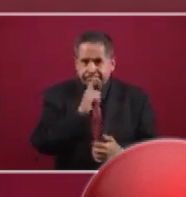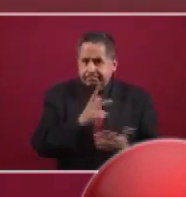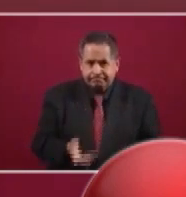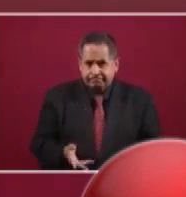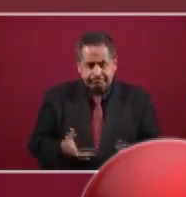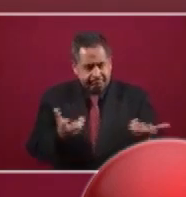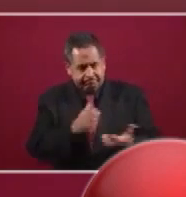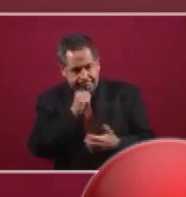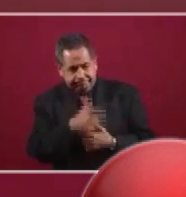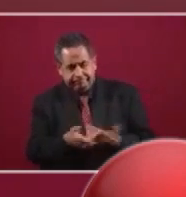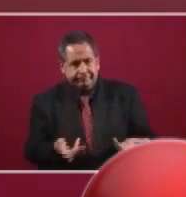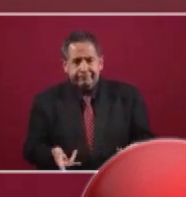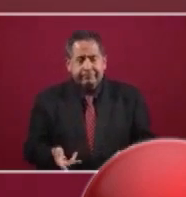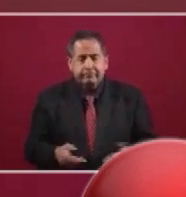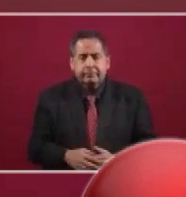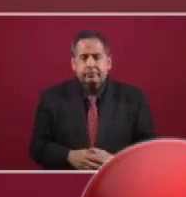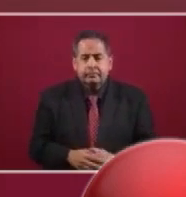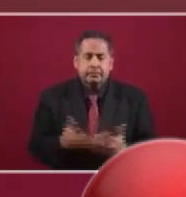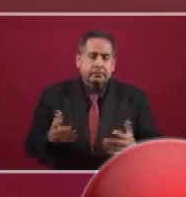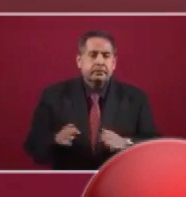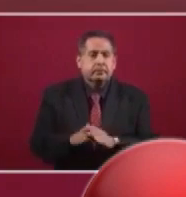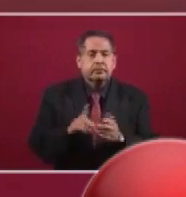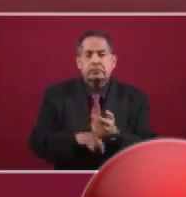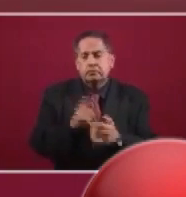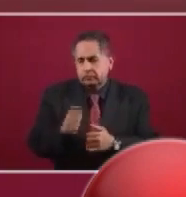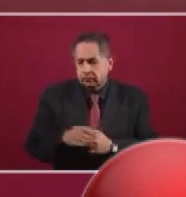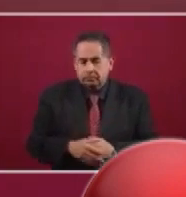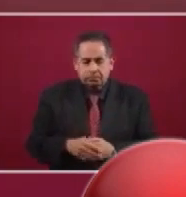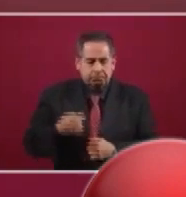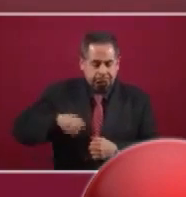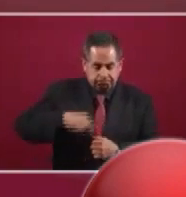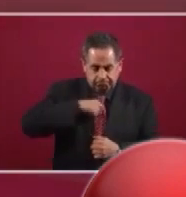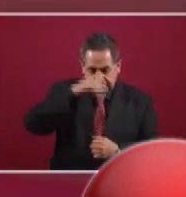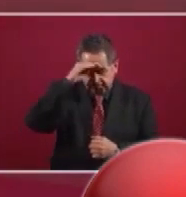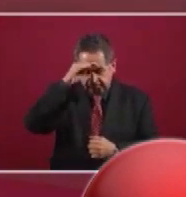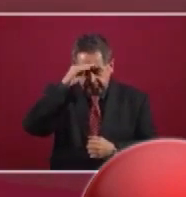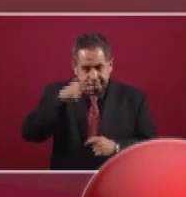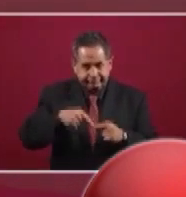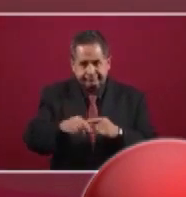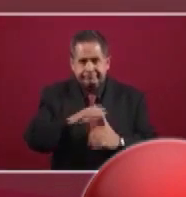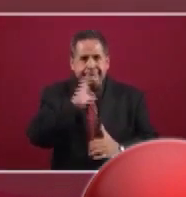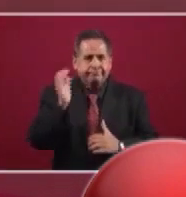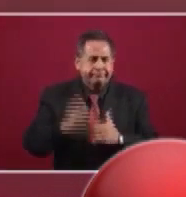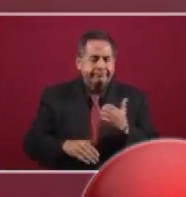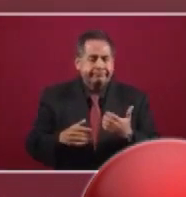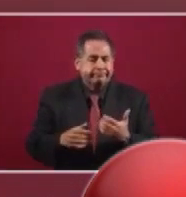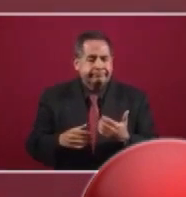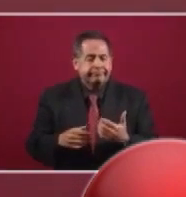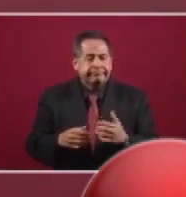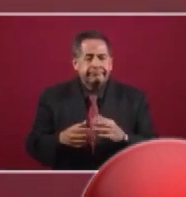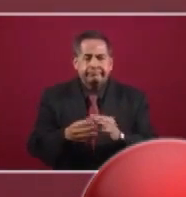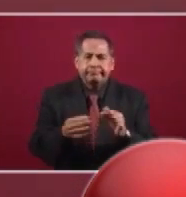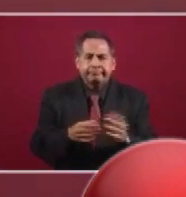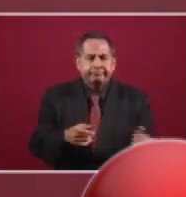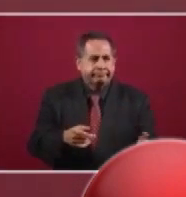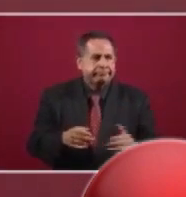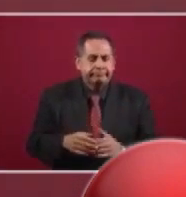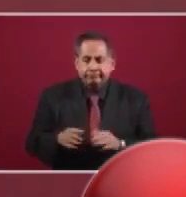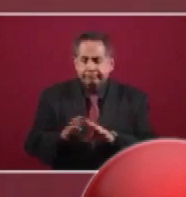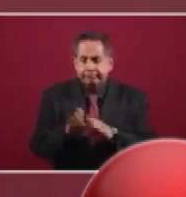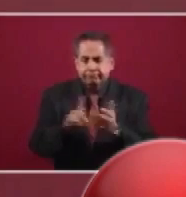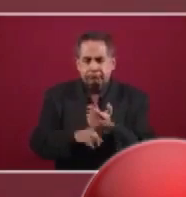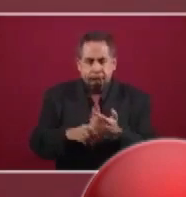las plantas. Entonces estamos ya por terminar un diagnóstico de